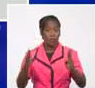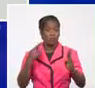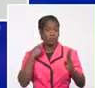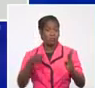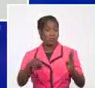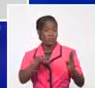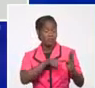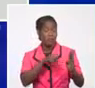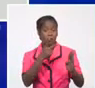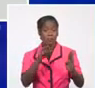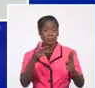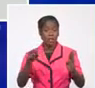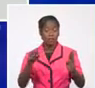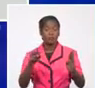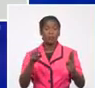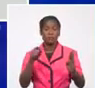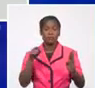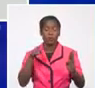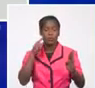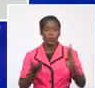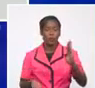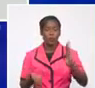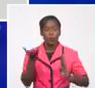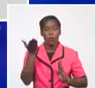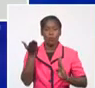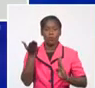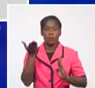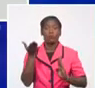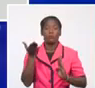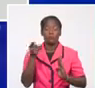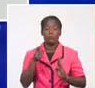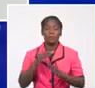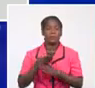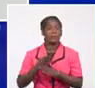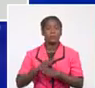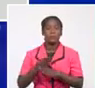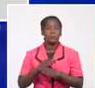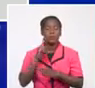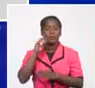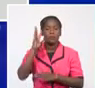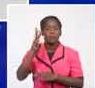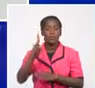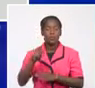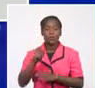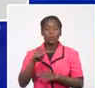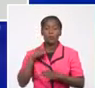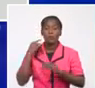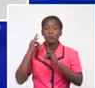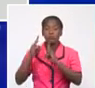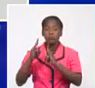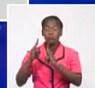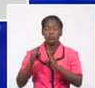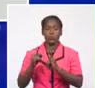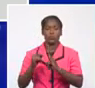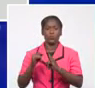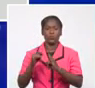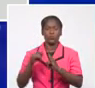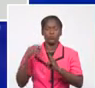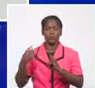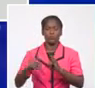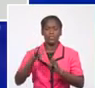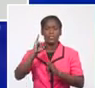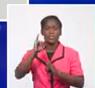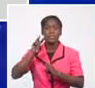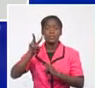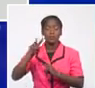2020. Y también significativo el número de fallecidos, 62 en el